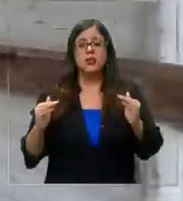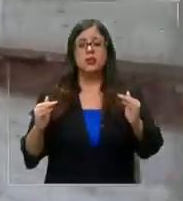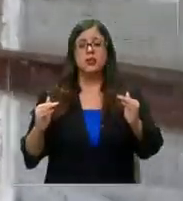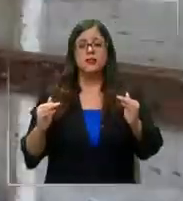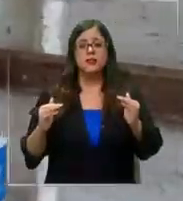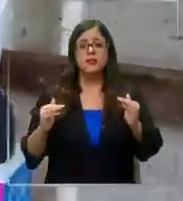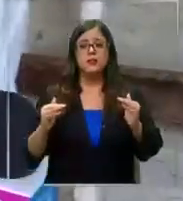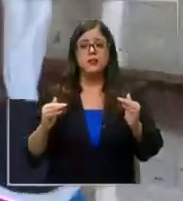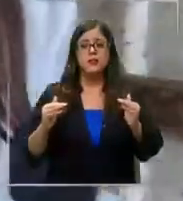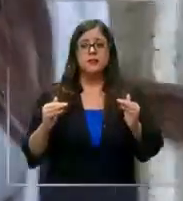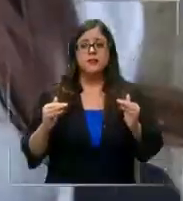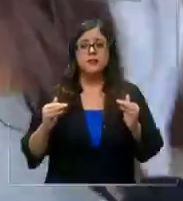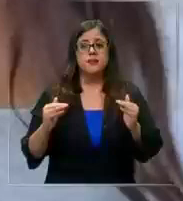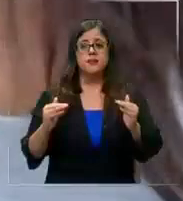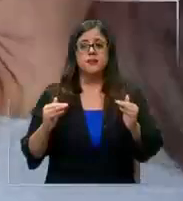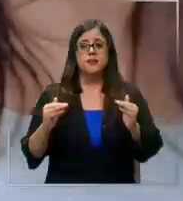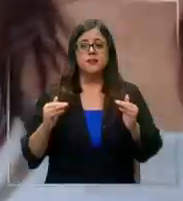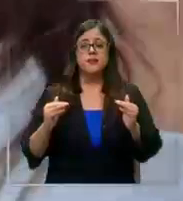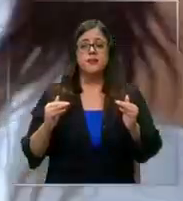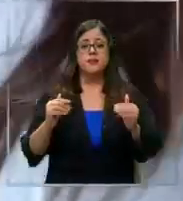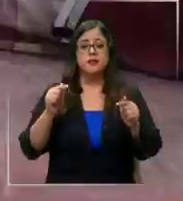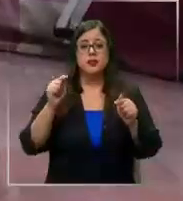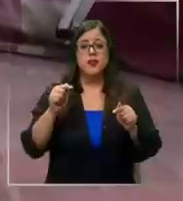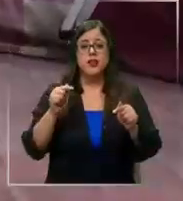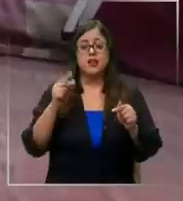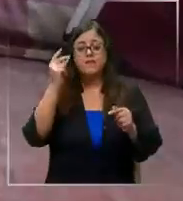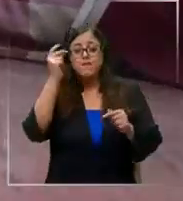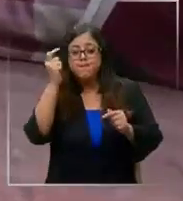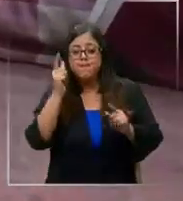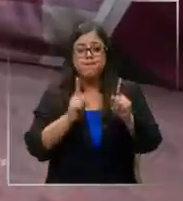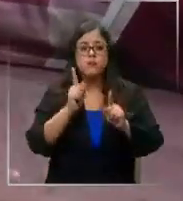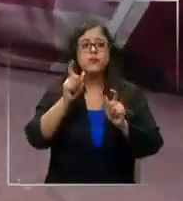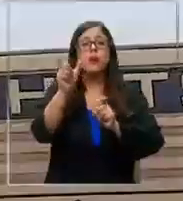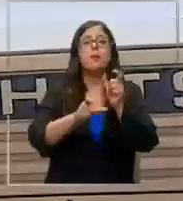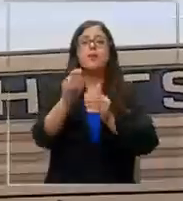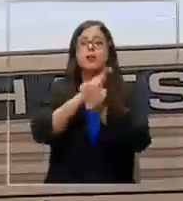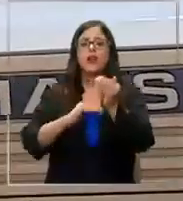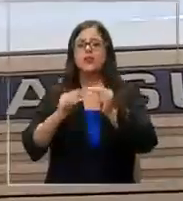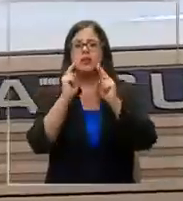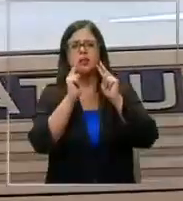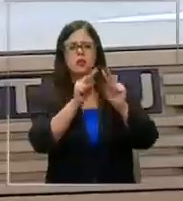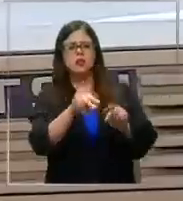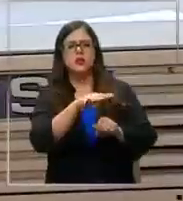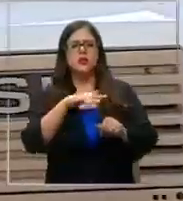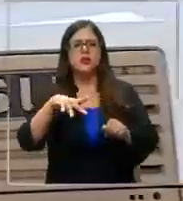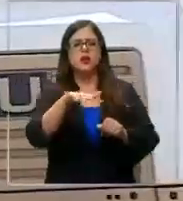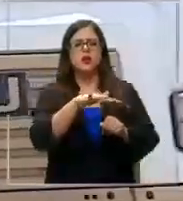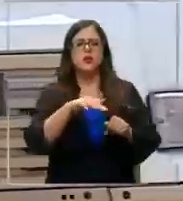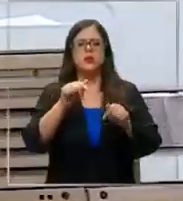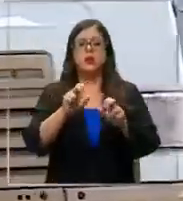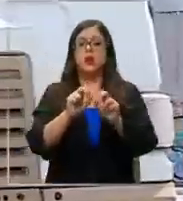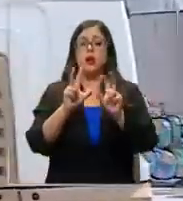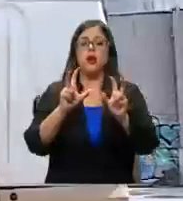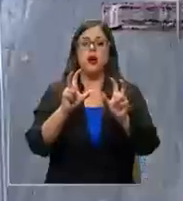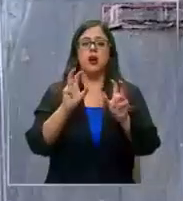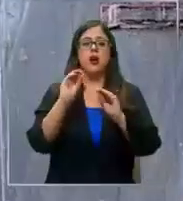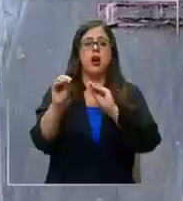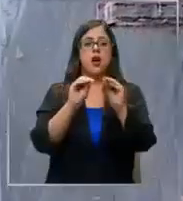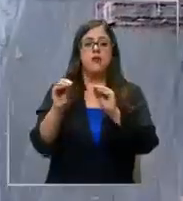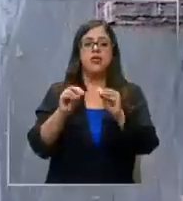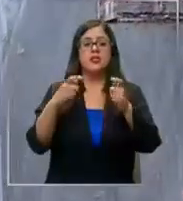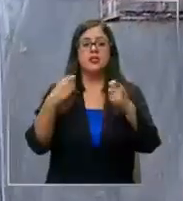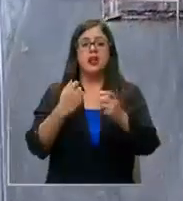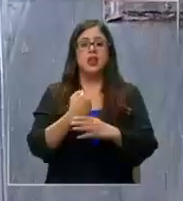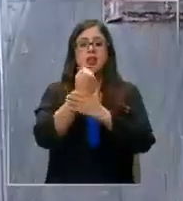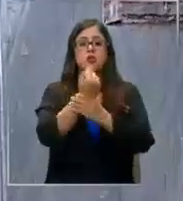Así. ¿Improvisó la cocina? Sí. Algunos vecinos se percataron de su situación y encendieron las alarmas. Han